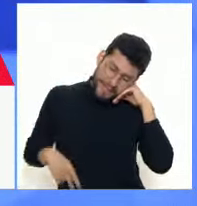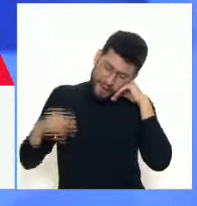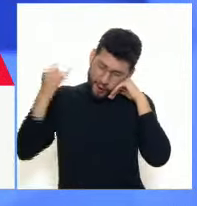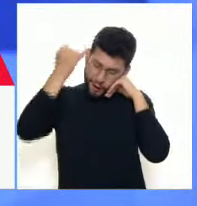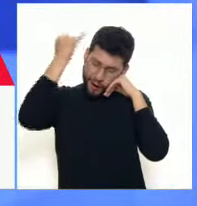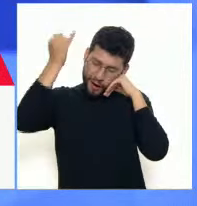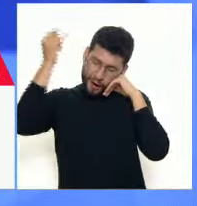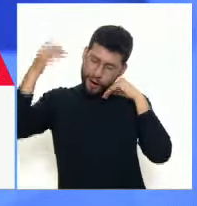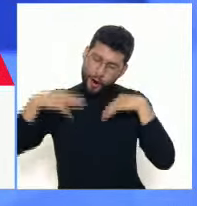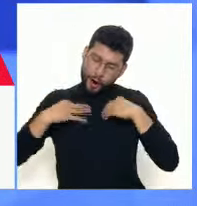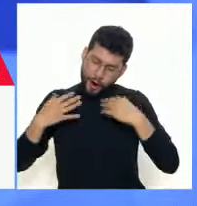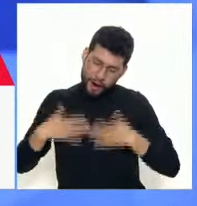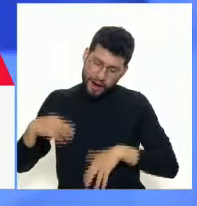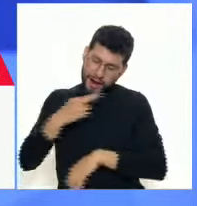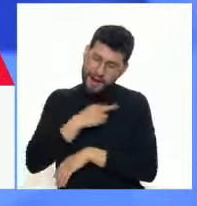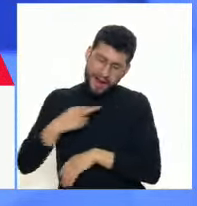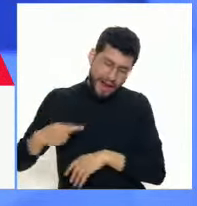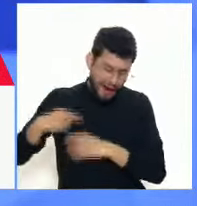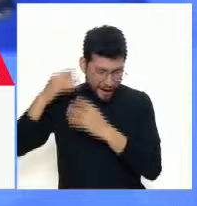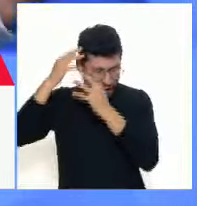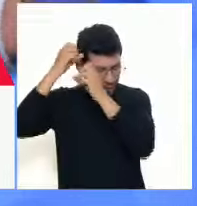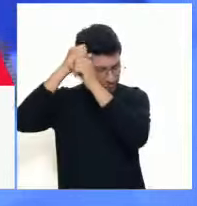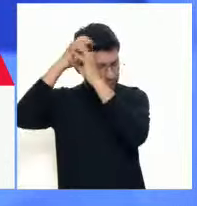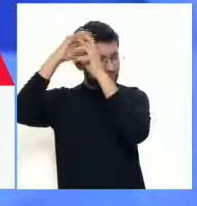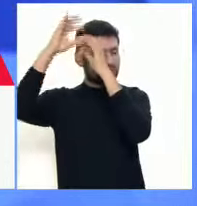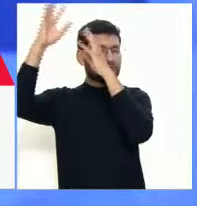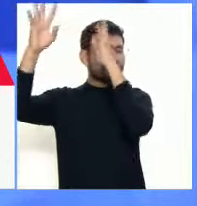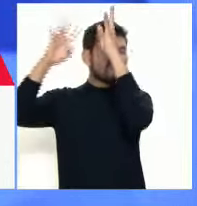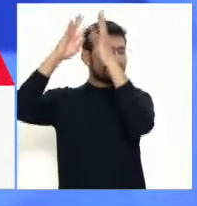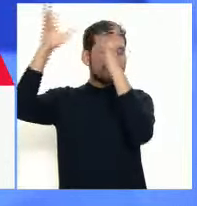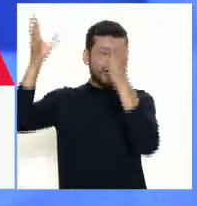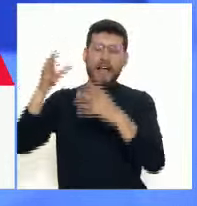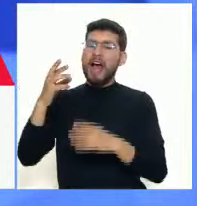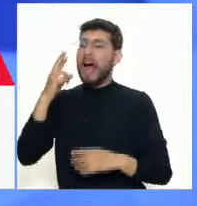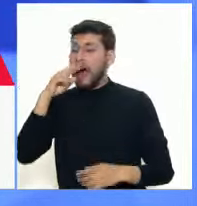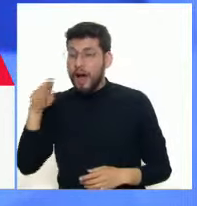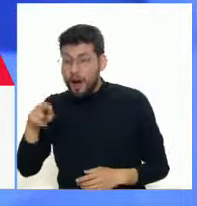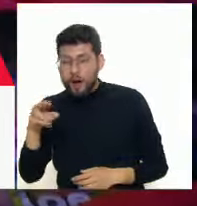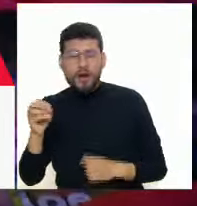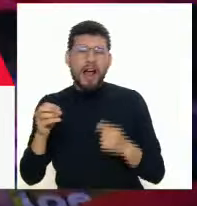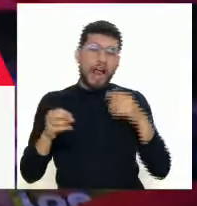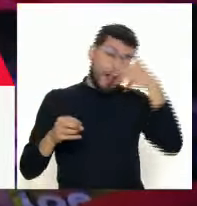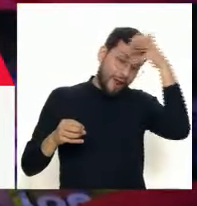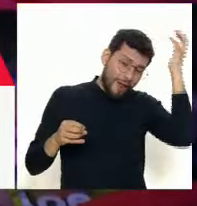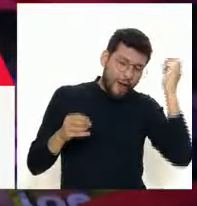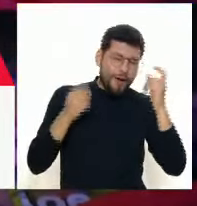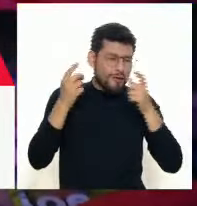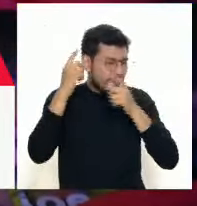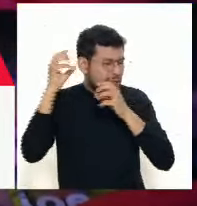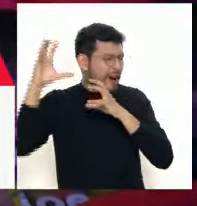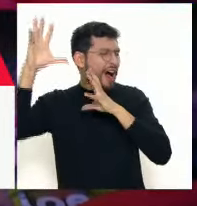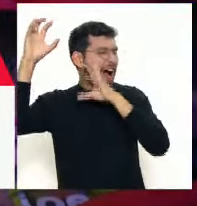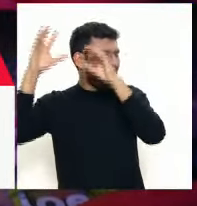los colores de la ropa del rey, cómo venía el ratón o cómo venía el león, cómo gruñían los animales en